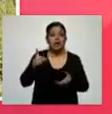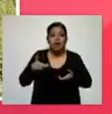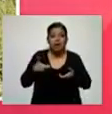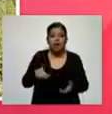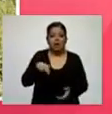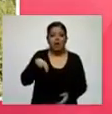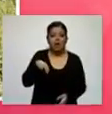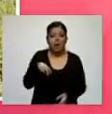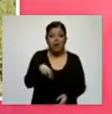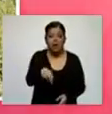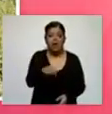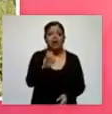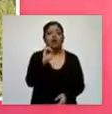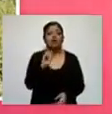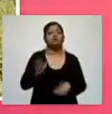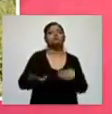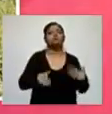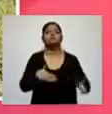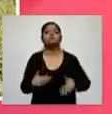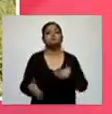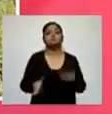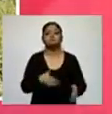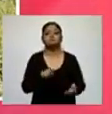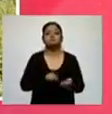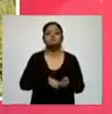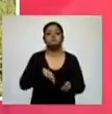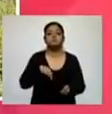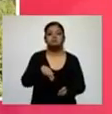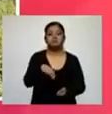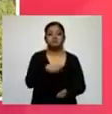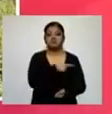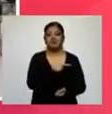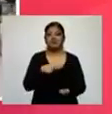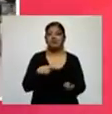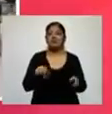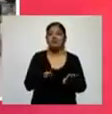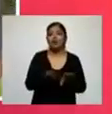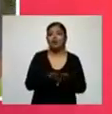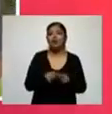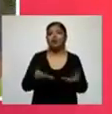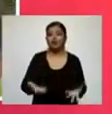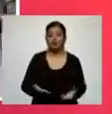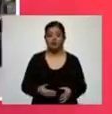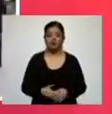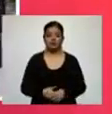calle o al andar por un andén, de qué manera tienen que hacerlo.